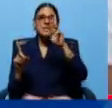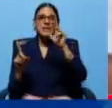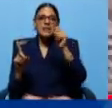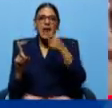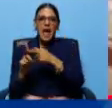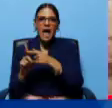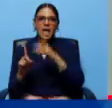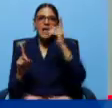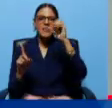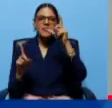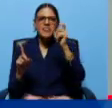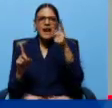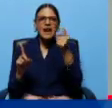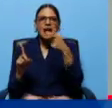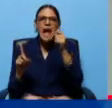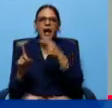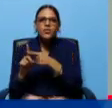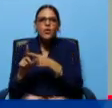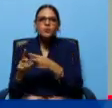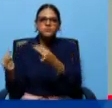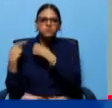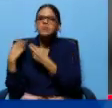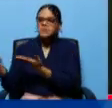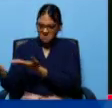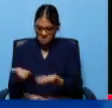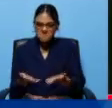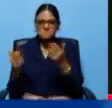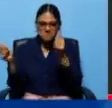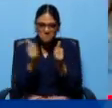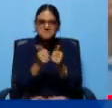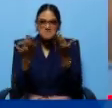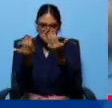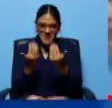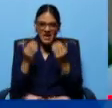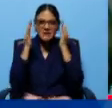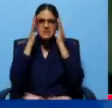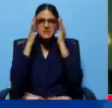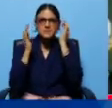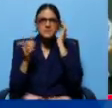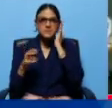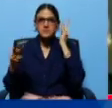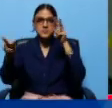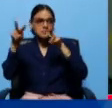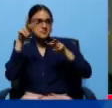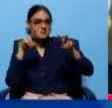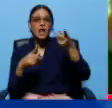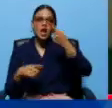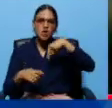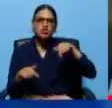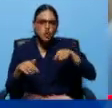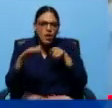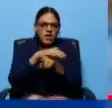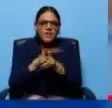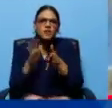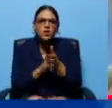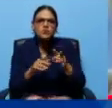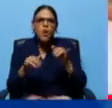Mirla Delgado. Pasa, Mirla, pasa. Miren, ajá, estamos en un